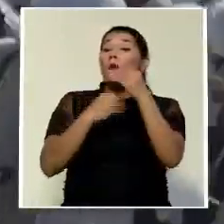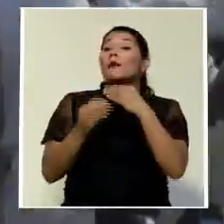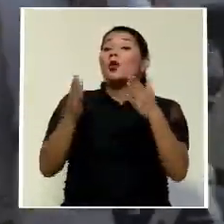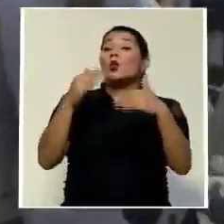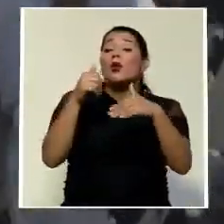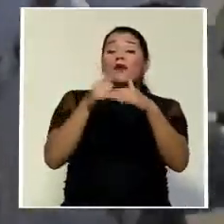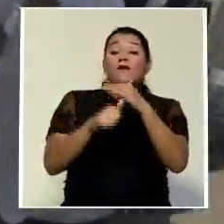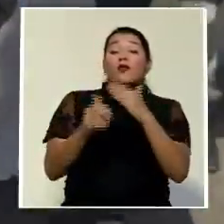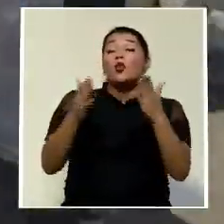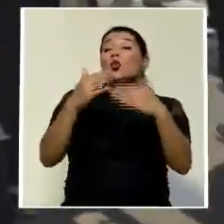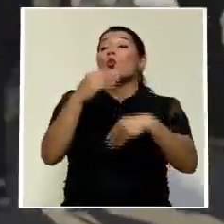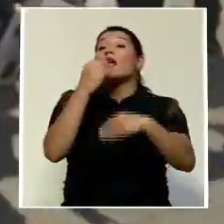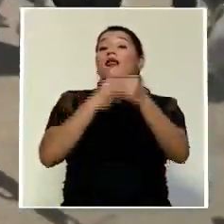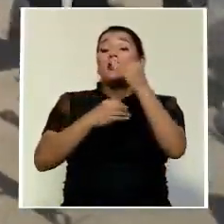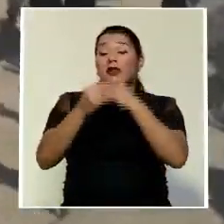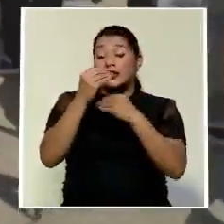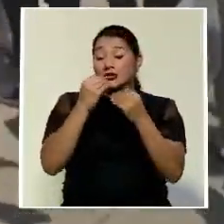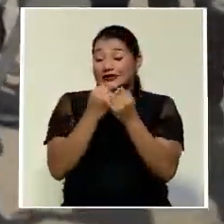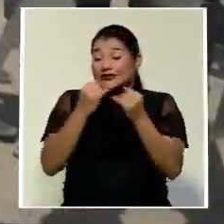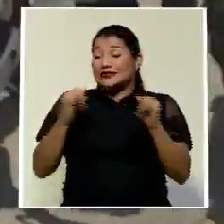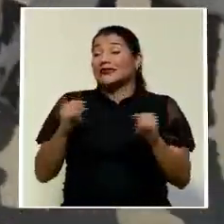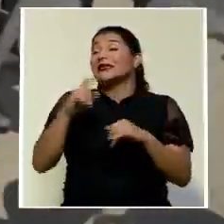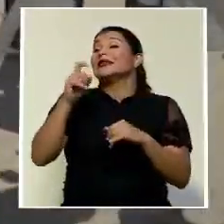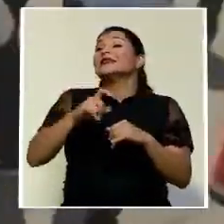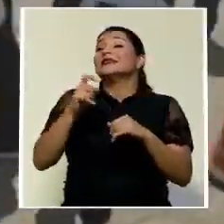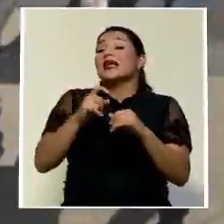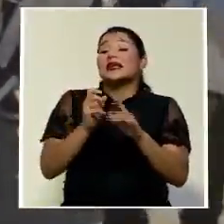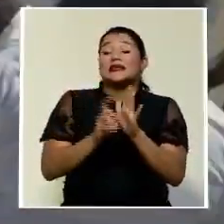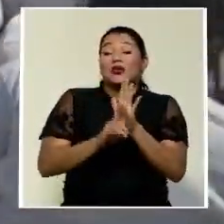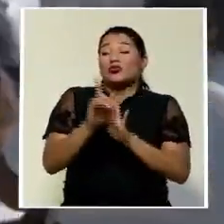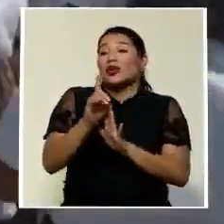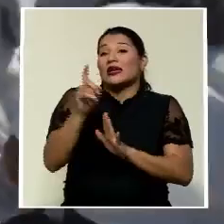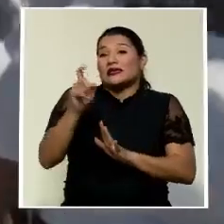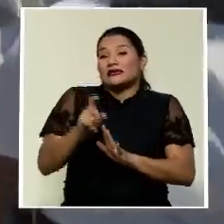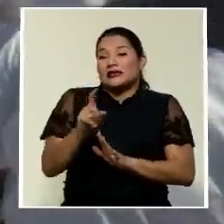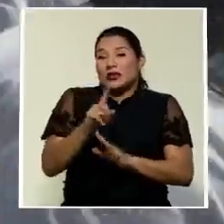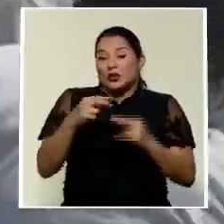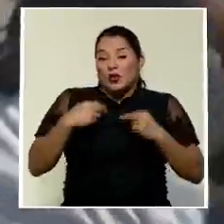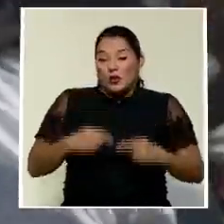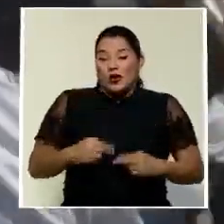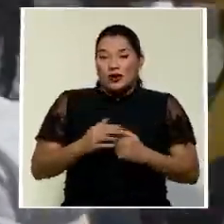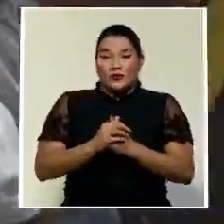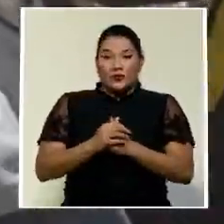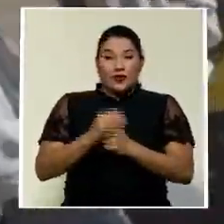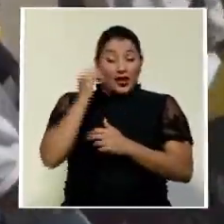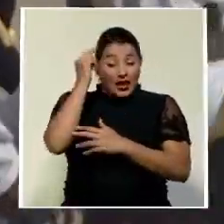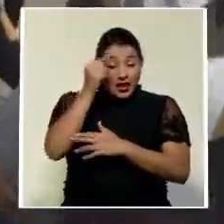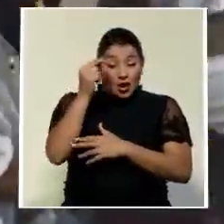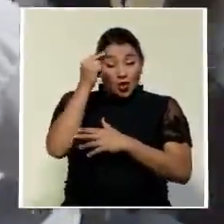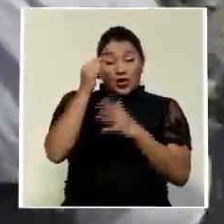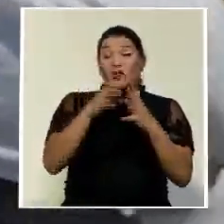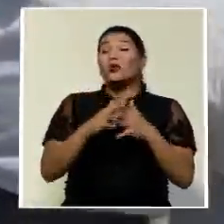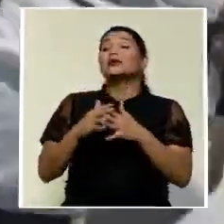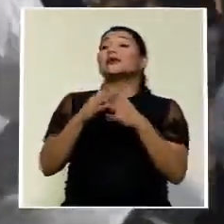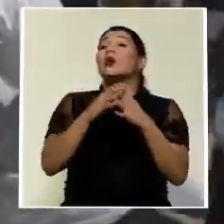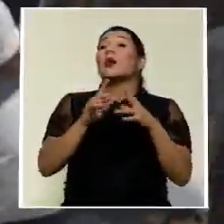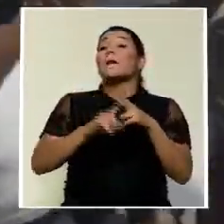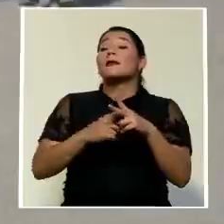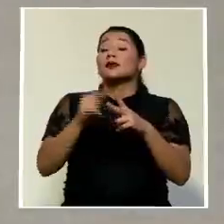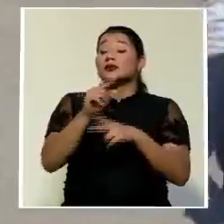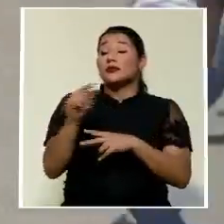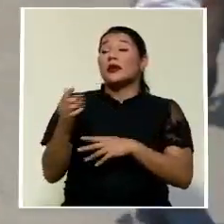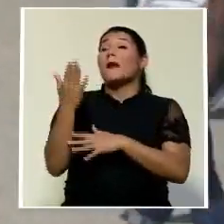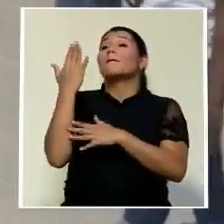dinero sin provocar una nueva e inevitable tragedia humana. El gobierno estadounidense empezó la semana pasada a embarcar